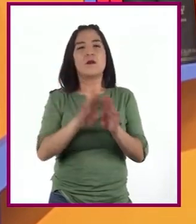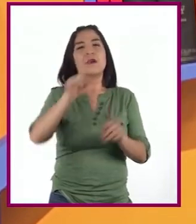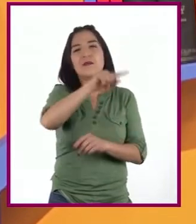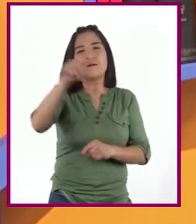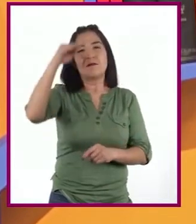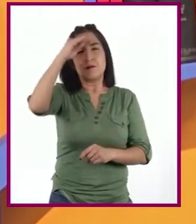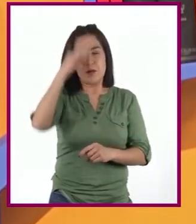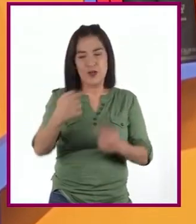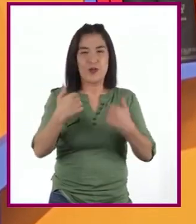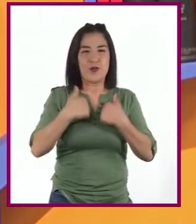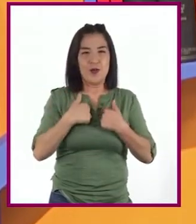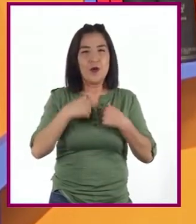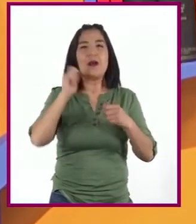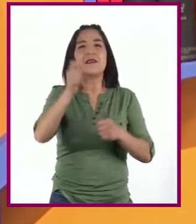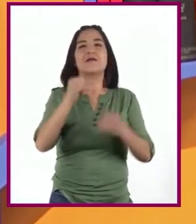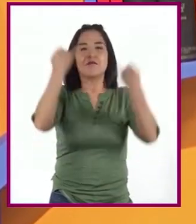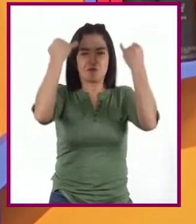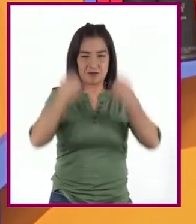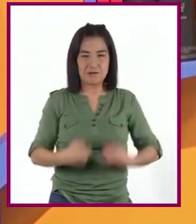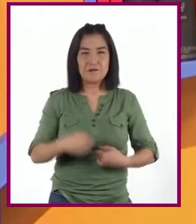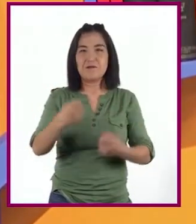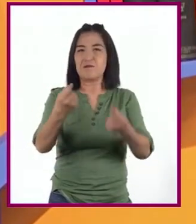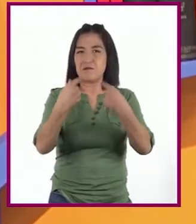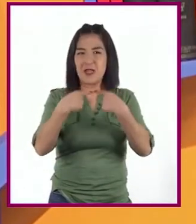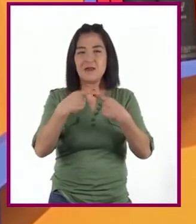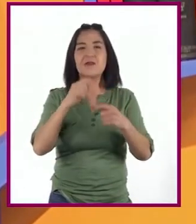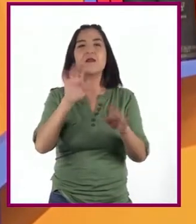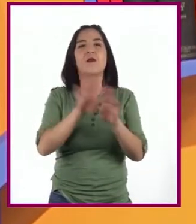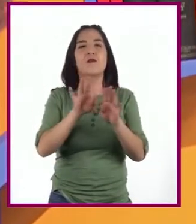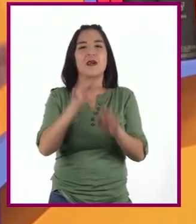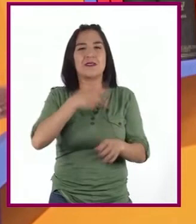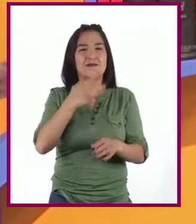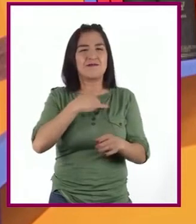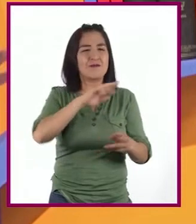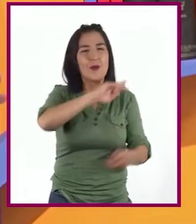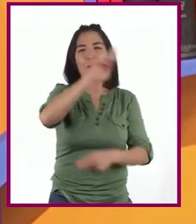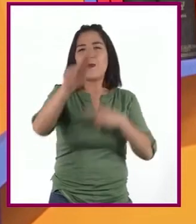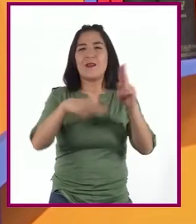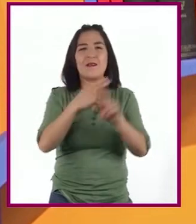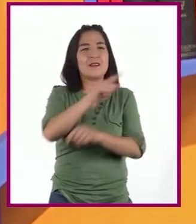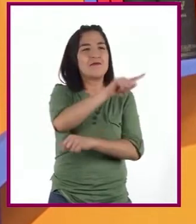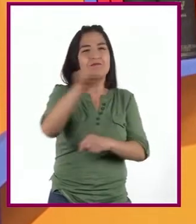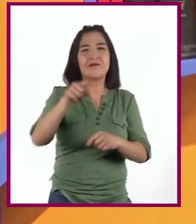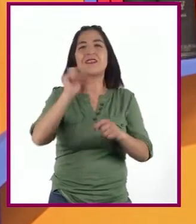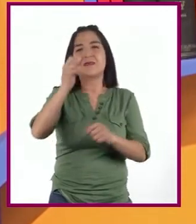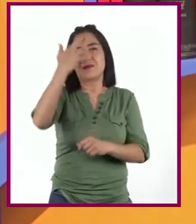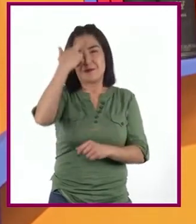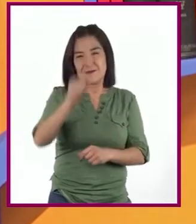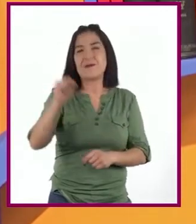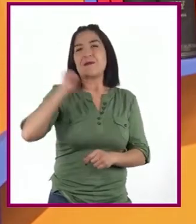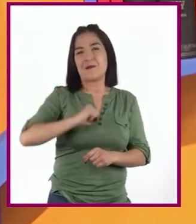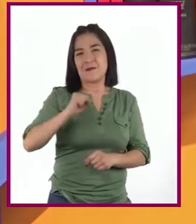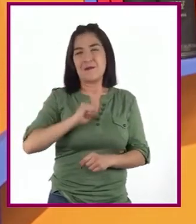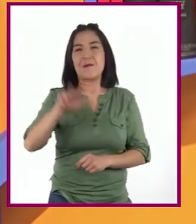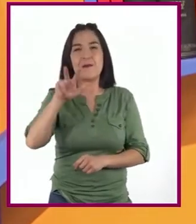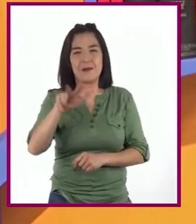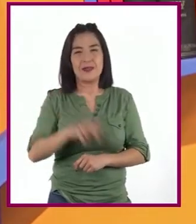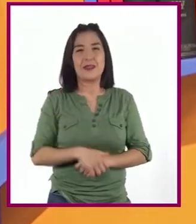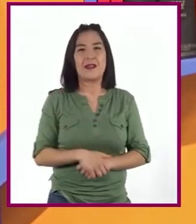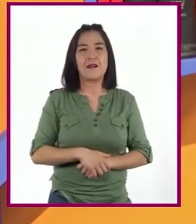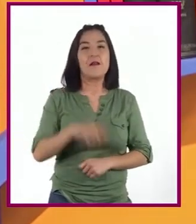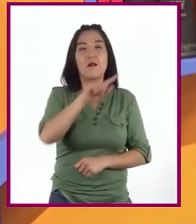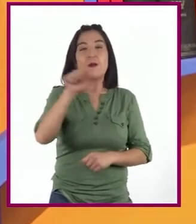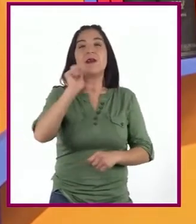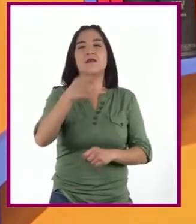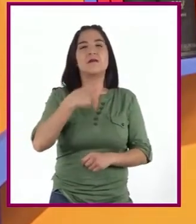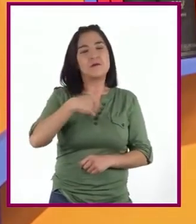conciencia del yo como identidad autónoma frente a la universalidad de la razón del siglo XVIII. La conciencia del